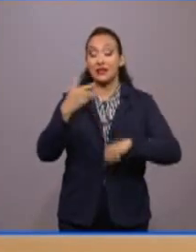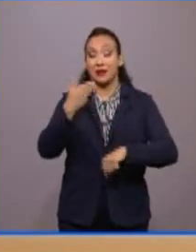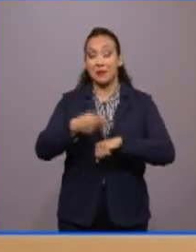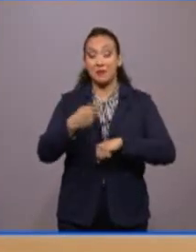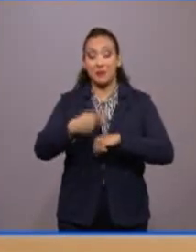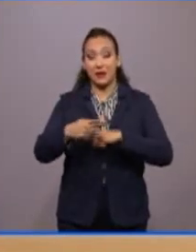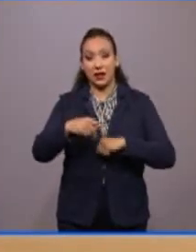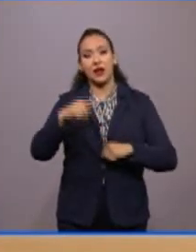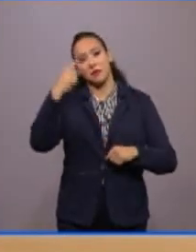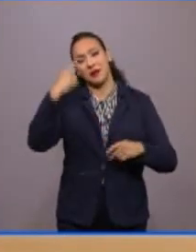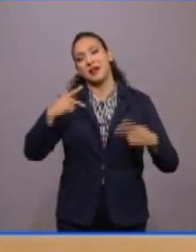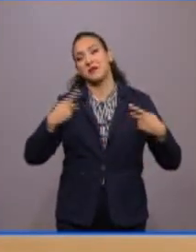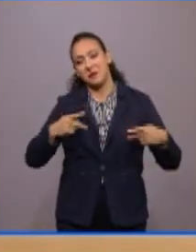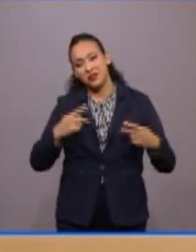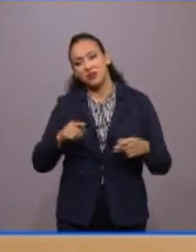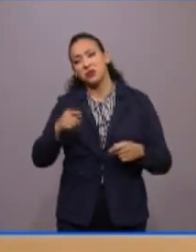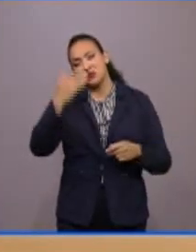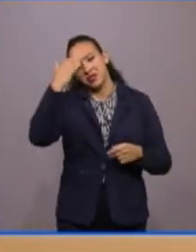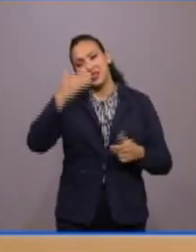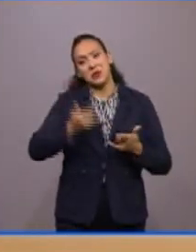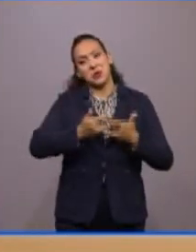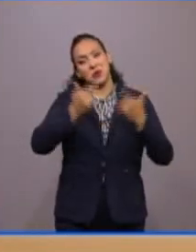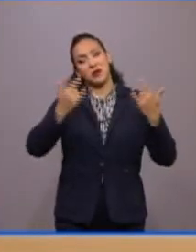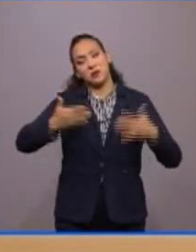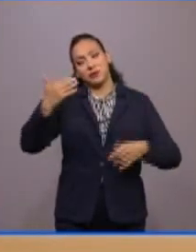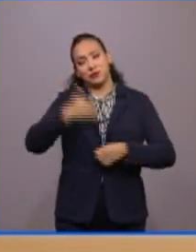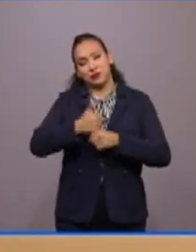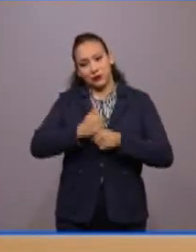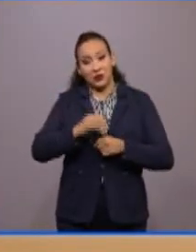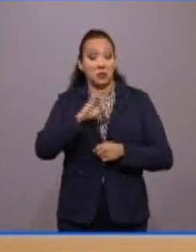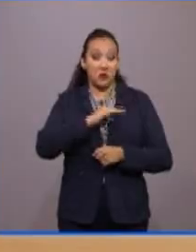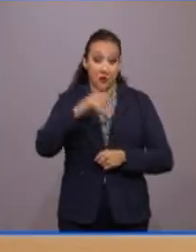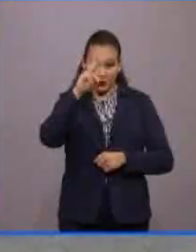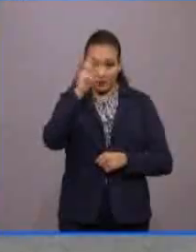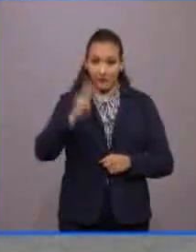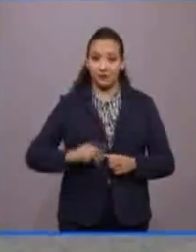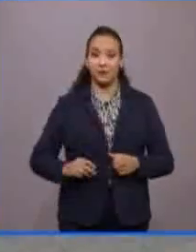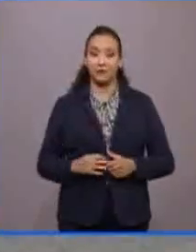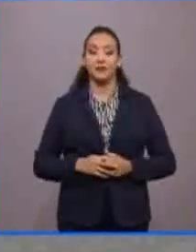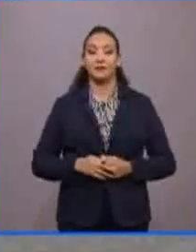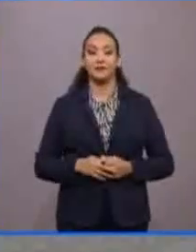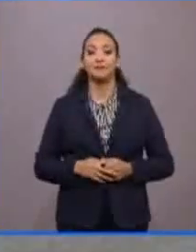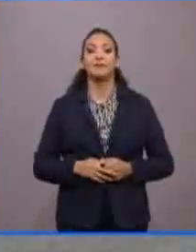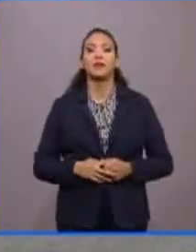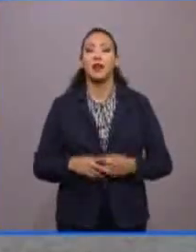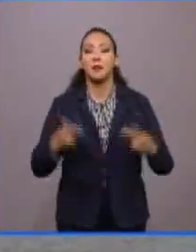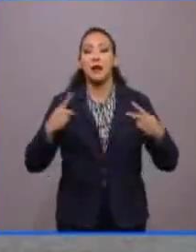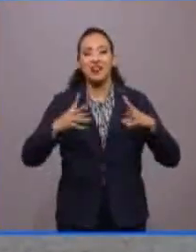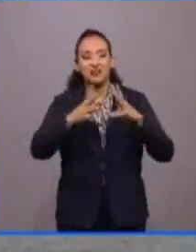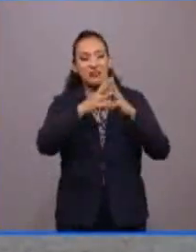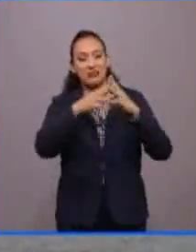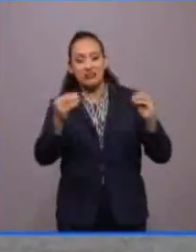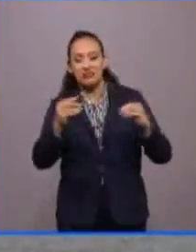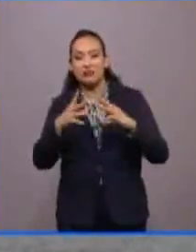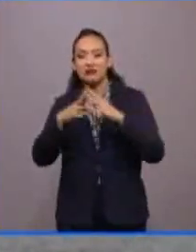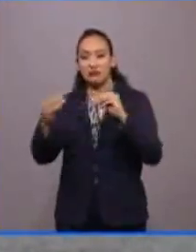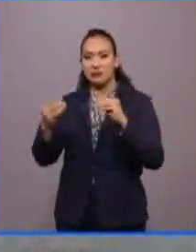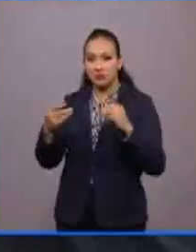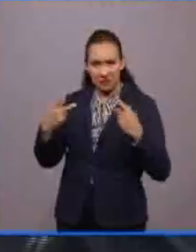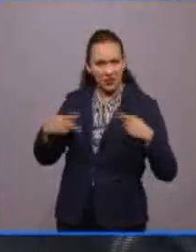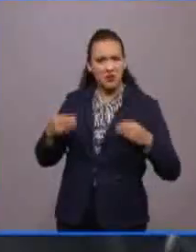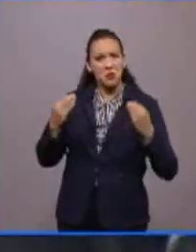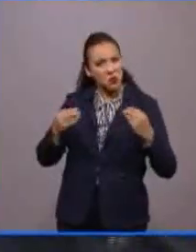que pertenecen a grupos sociales considerados vulnerables. La desaparición forzada afecta de